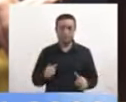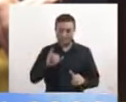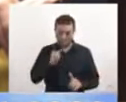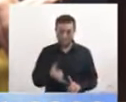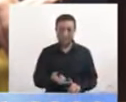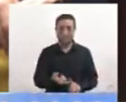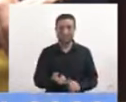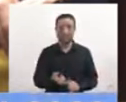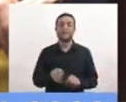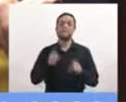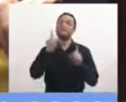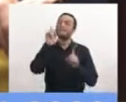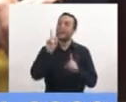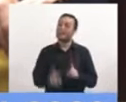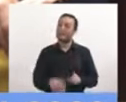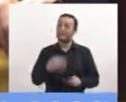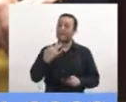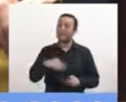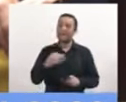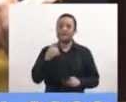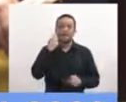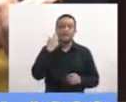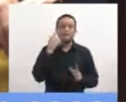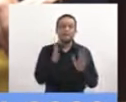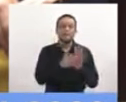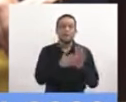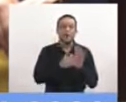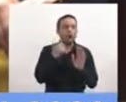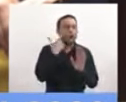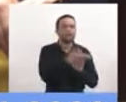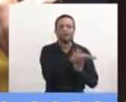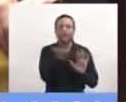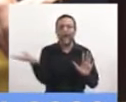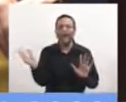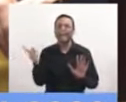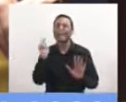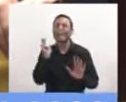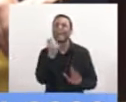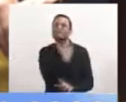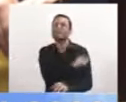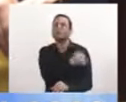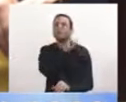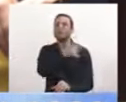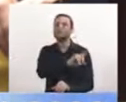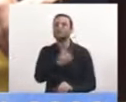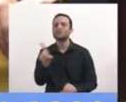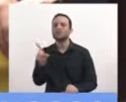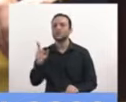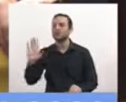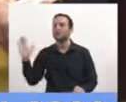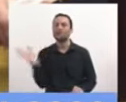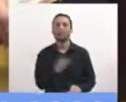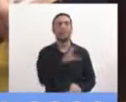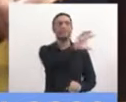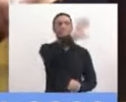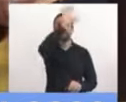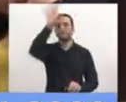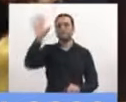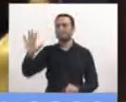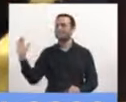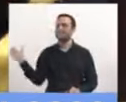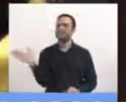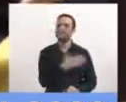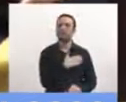lugar, hay que abrir la lista de todos los vacunados hasta hoy que sean públicas. De todas las provincias y de todos